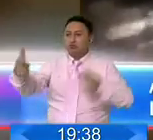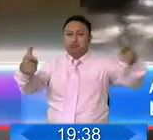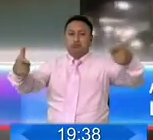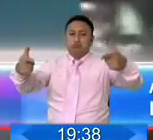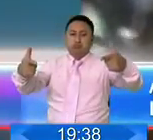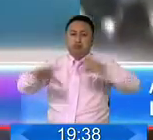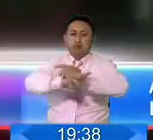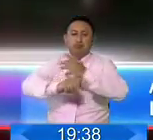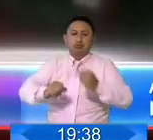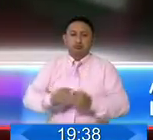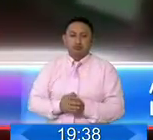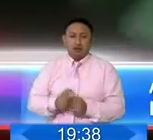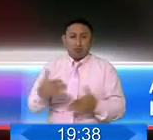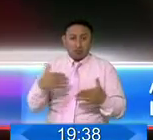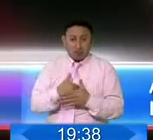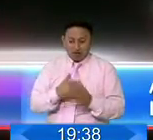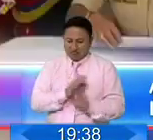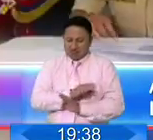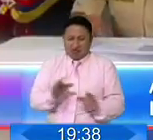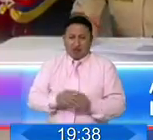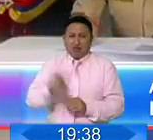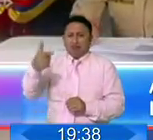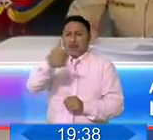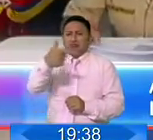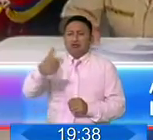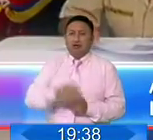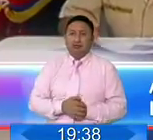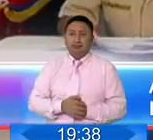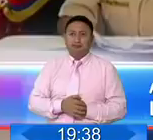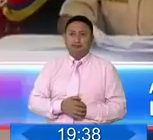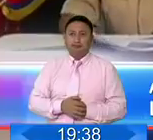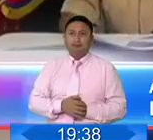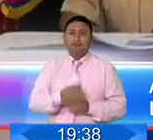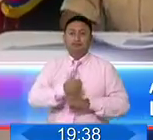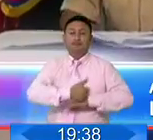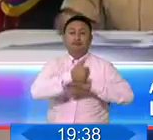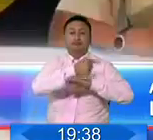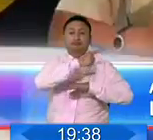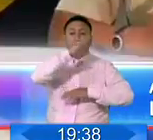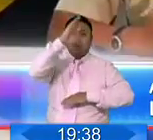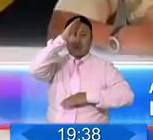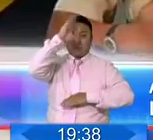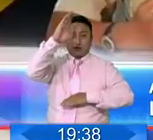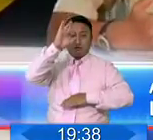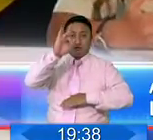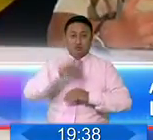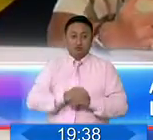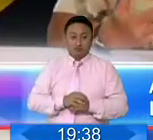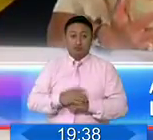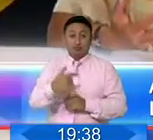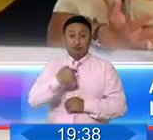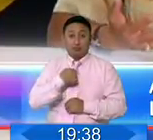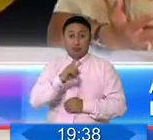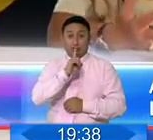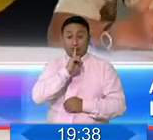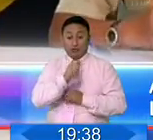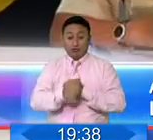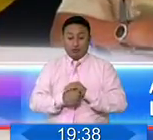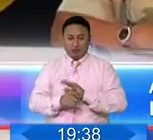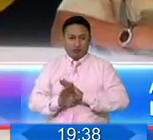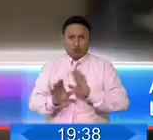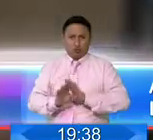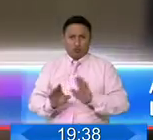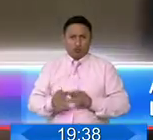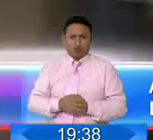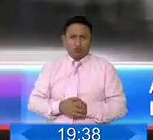arma sin tener ningún tipo de cuidado. De su parte, la comandante de la zona 8 aseguró que no pretenden ocultar lo ocurrido dentro